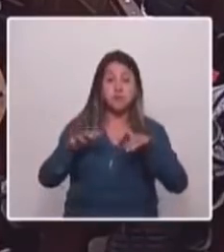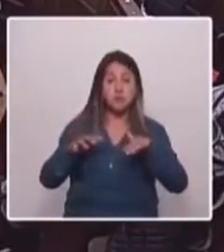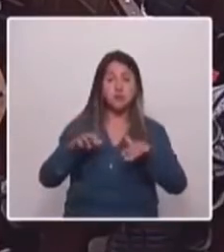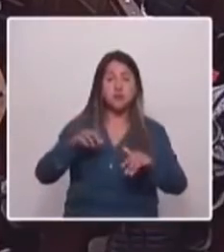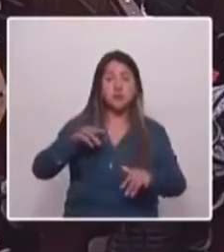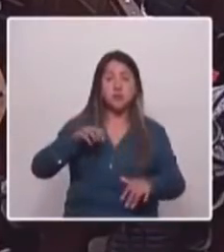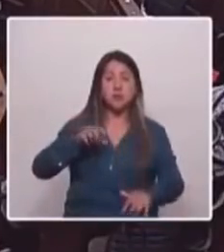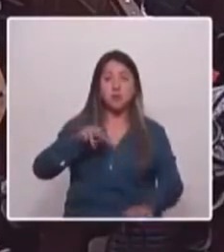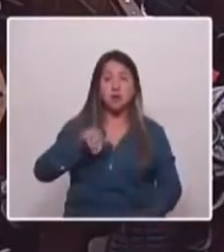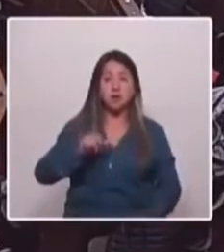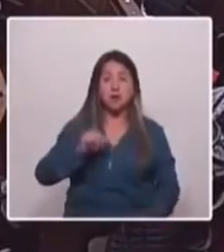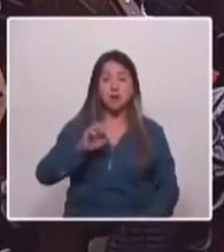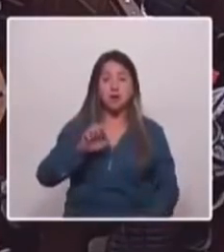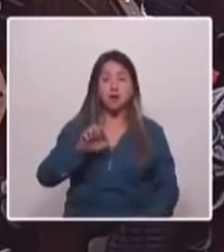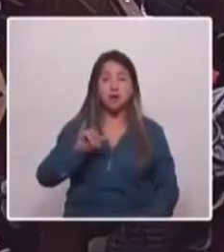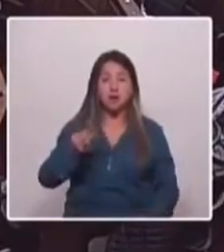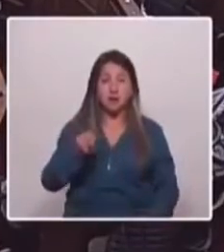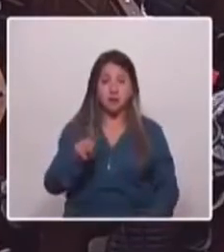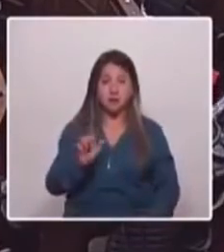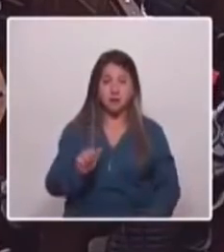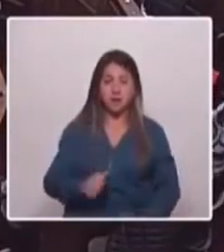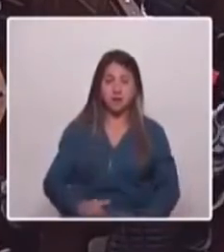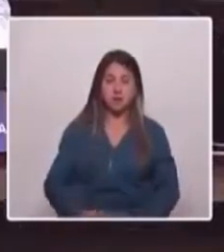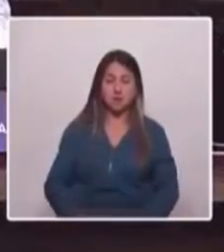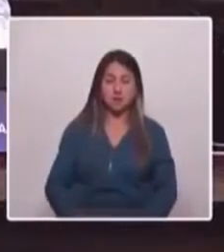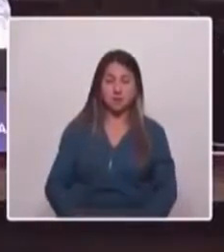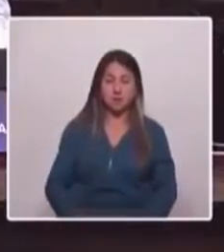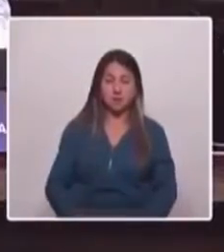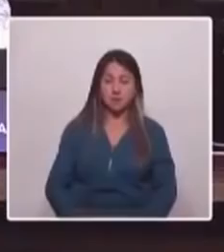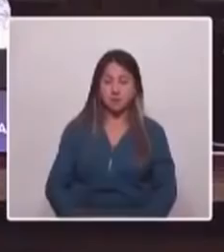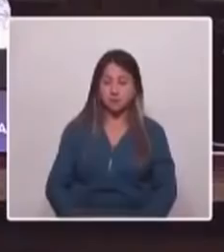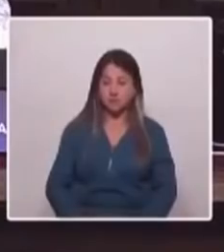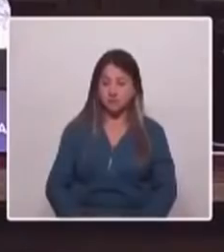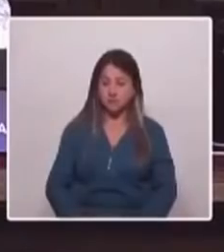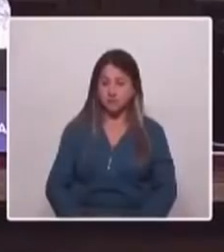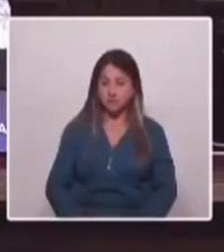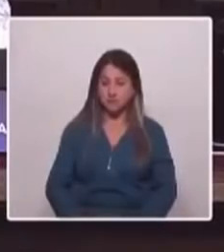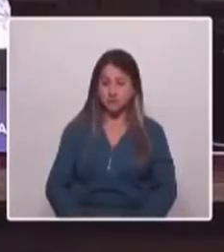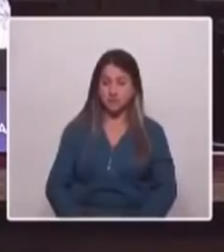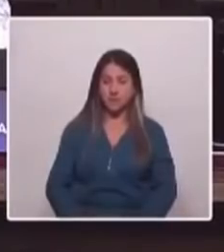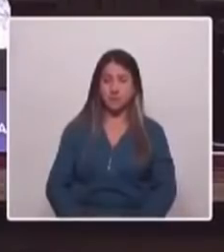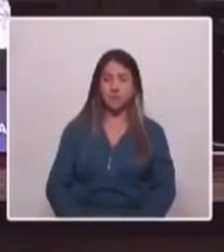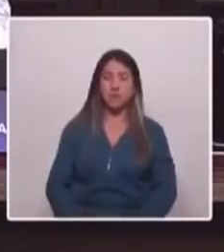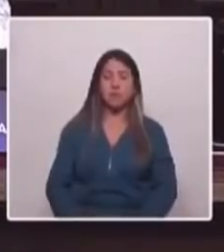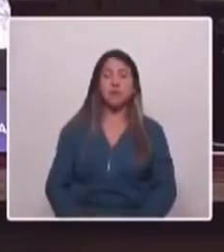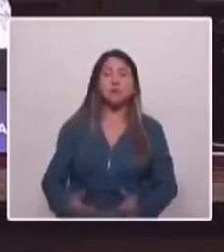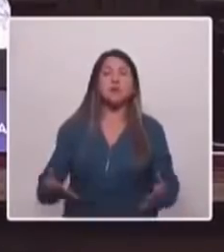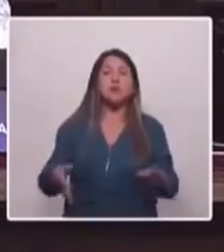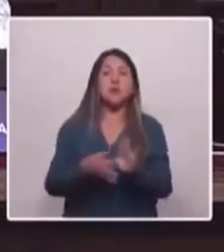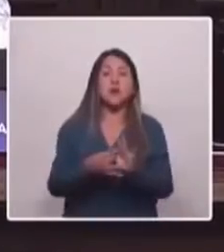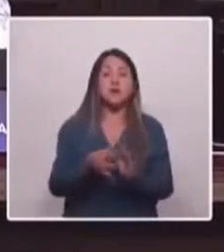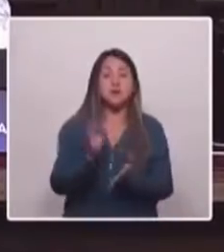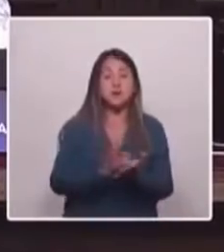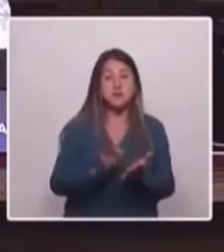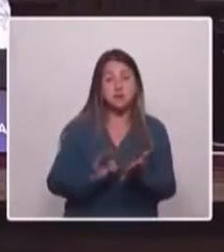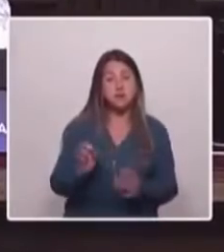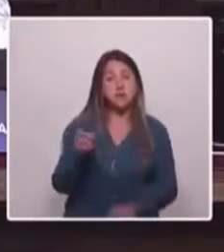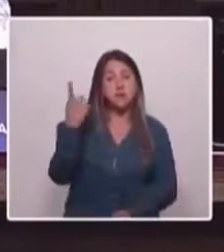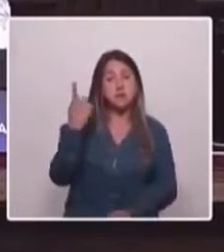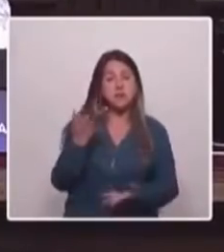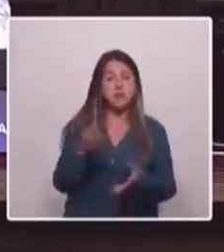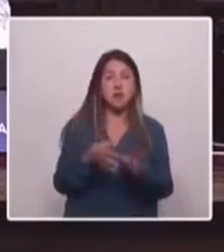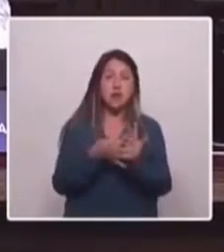las 6 de la tarde se levante la sesión porque los convencionales tienen que volver a sus regiones y se retome el tema del